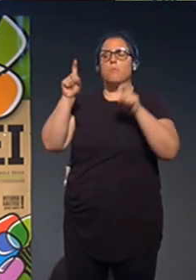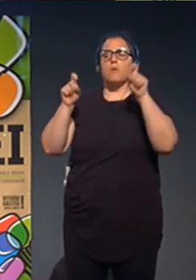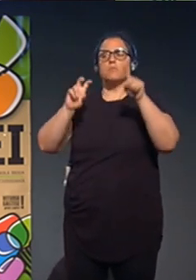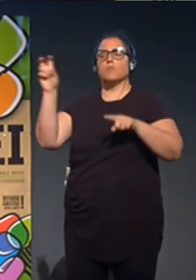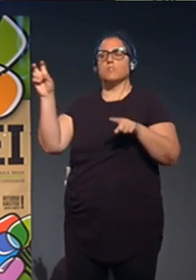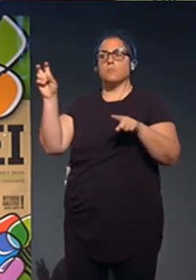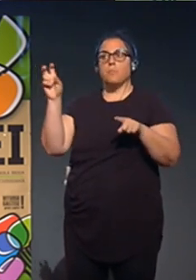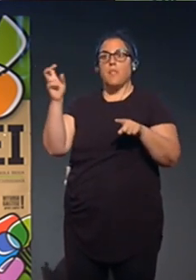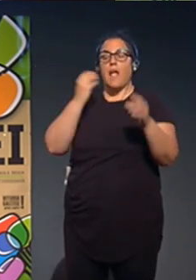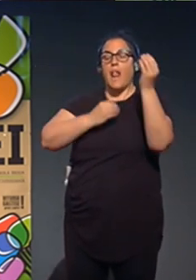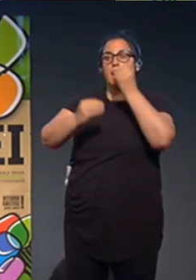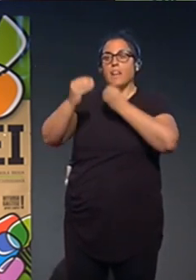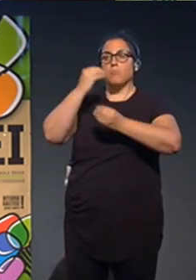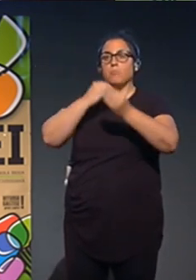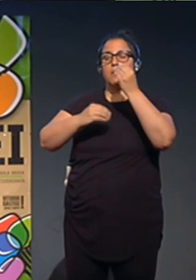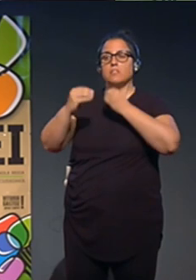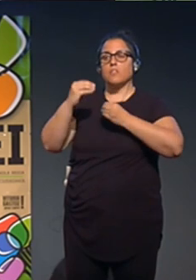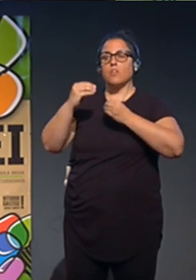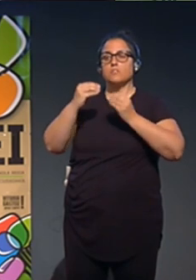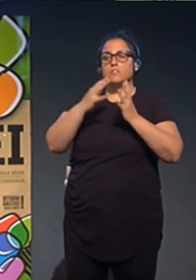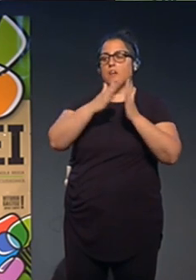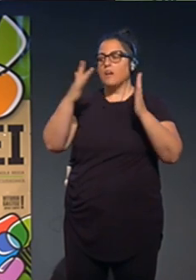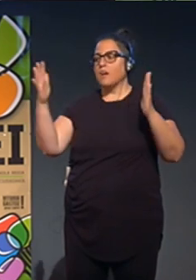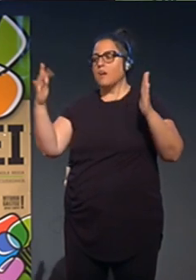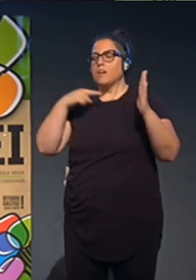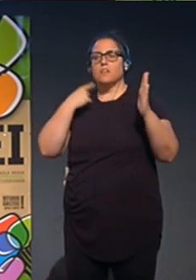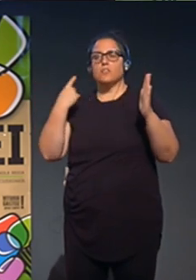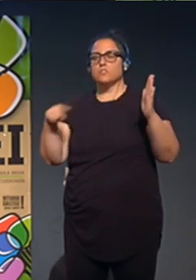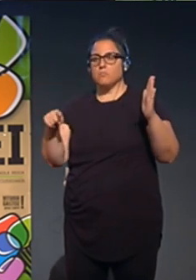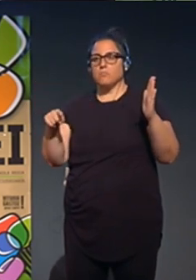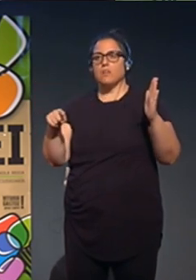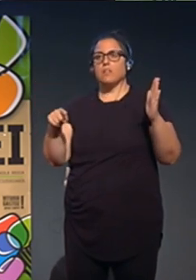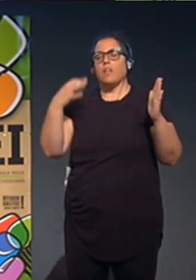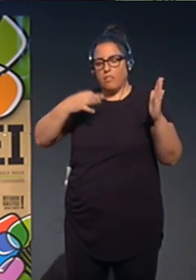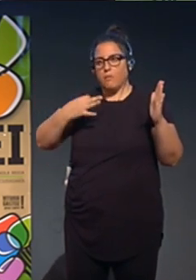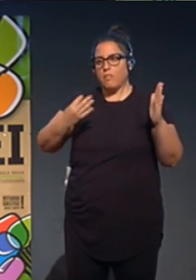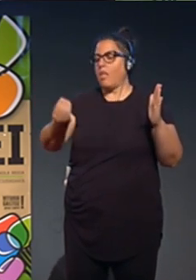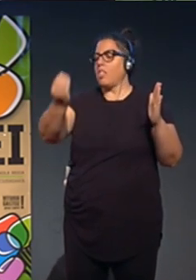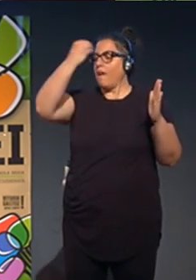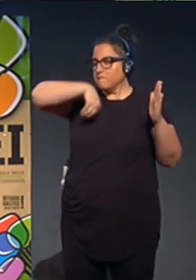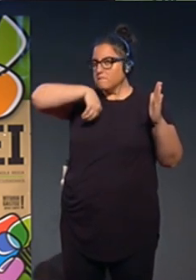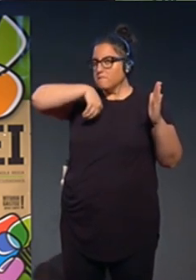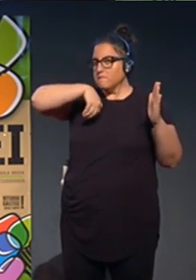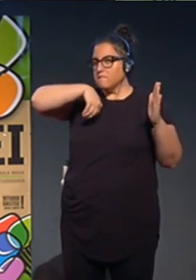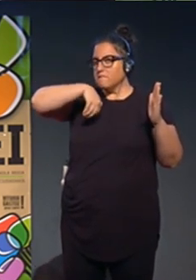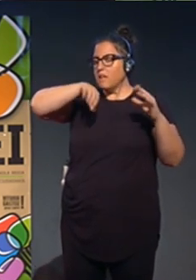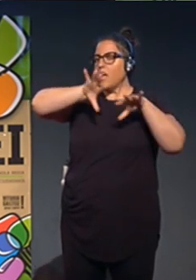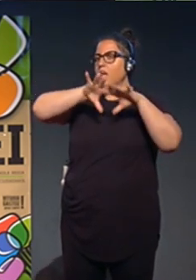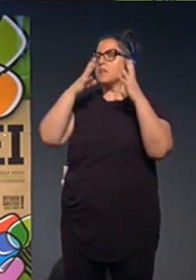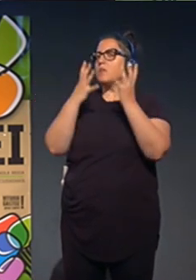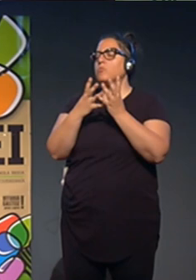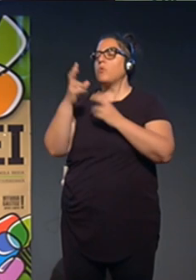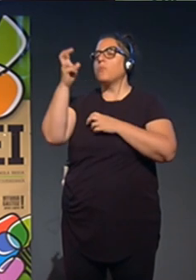pregunta es de los alimentos que no se pierden el camino los que sí llegan a la boca del consumidor en el mundo de